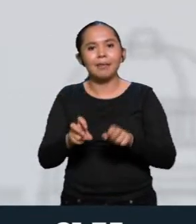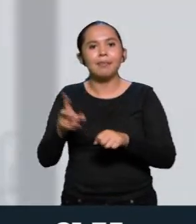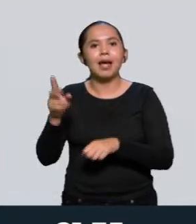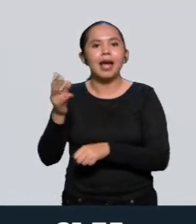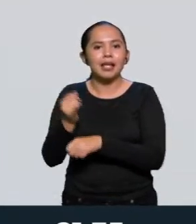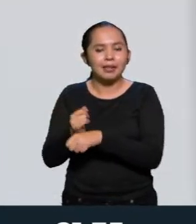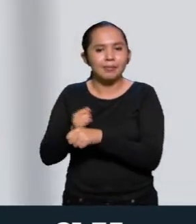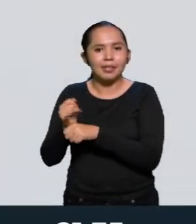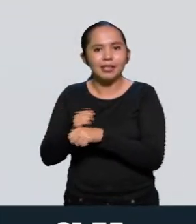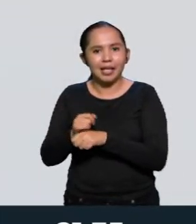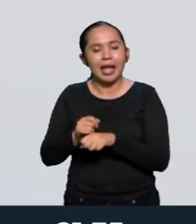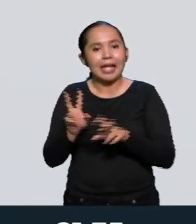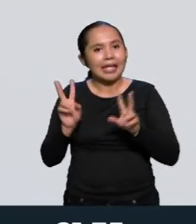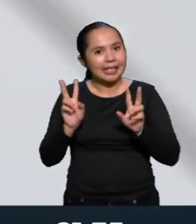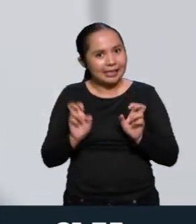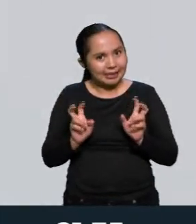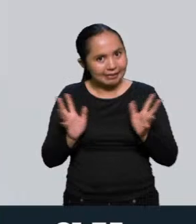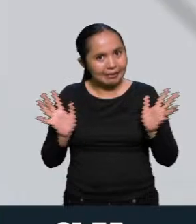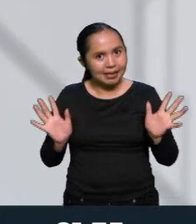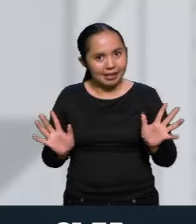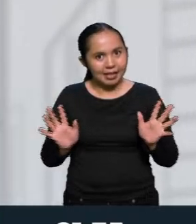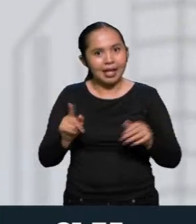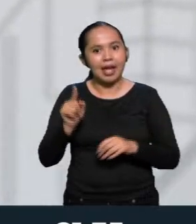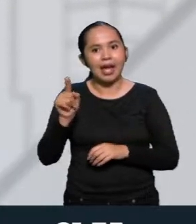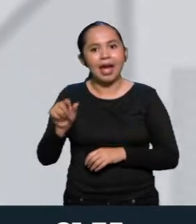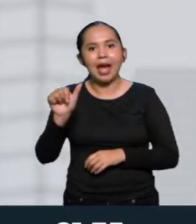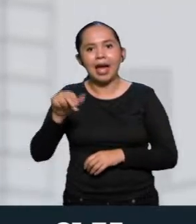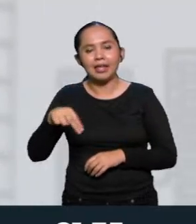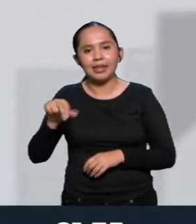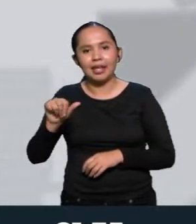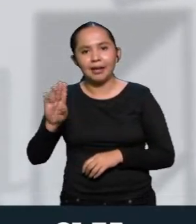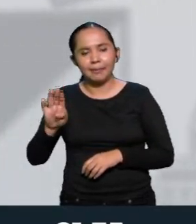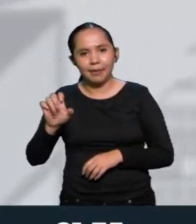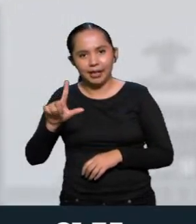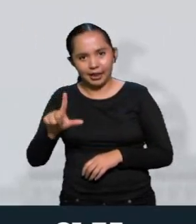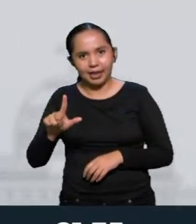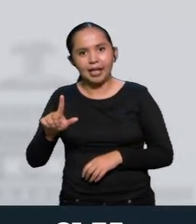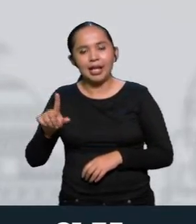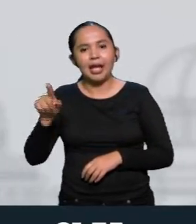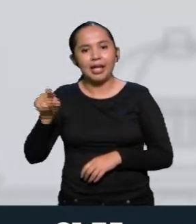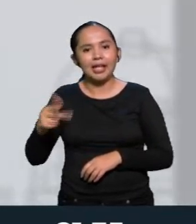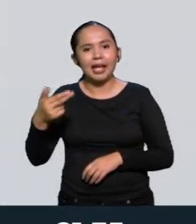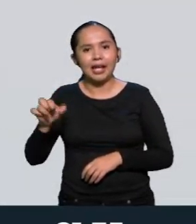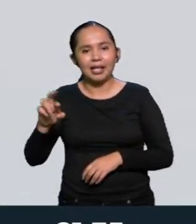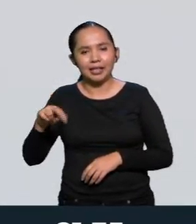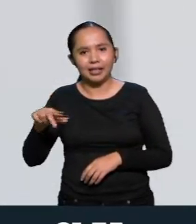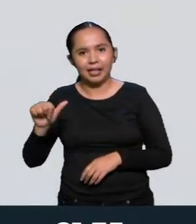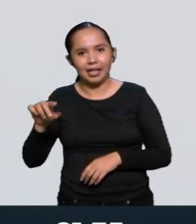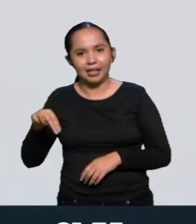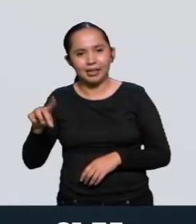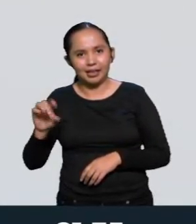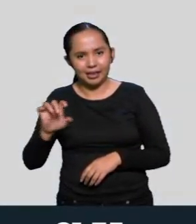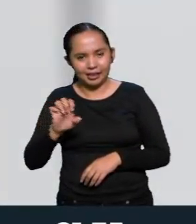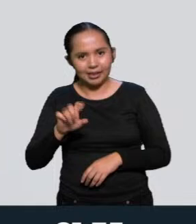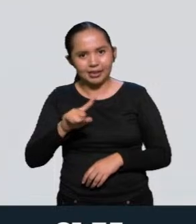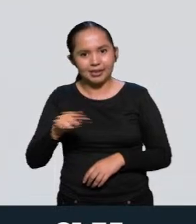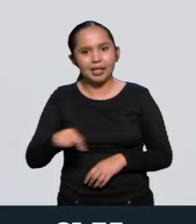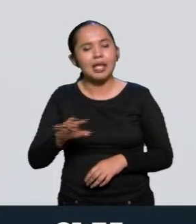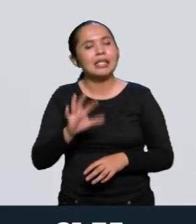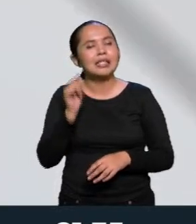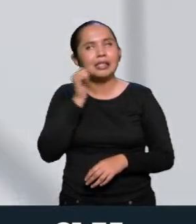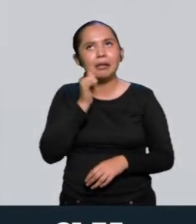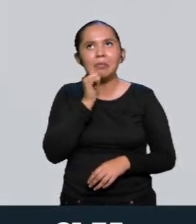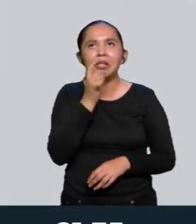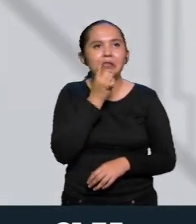investigaciones, las supuestas investigaciones que hace Anabel Hernández, que no ha corroborado ningún dato de prueba y que todo ha sido a